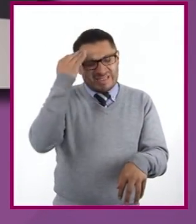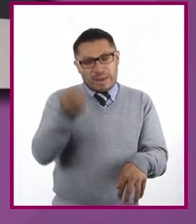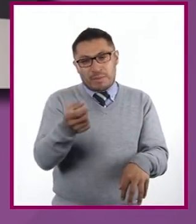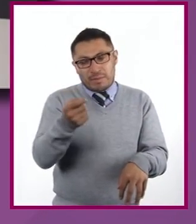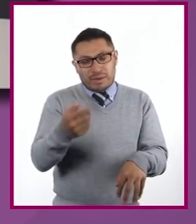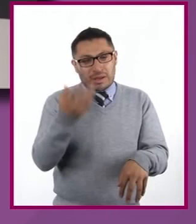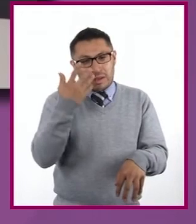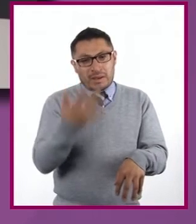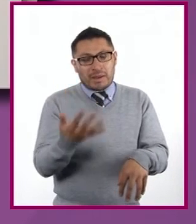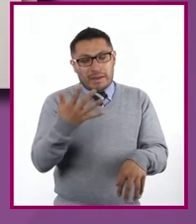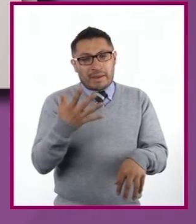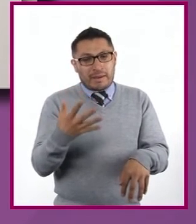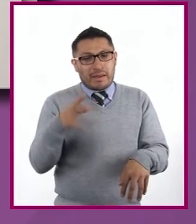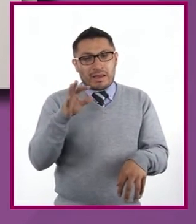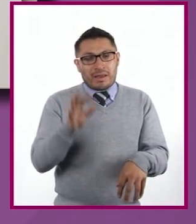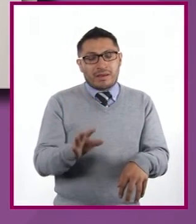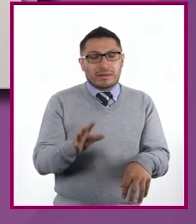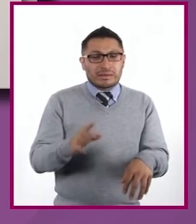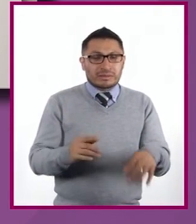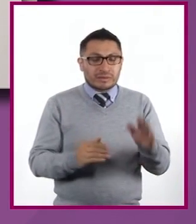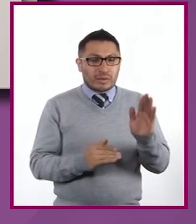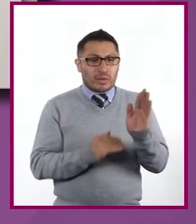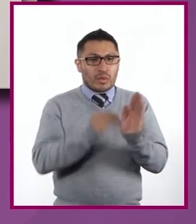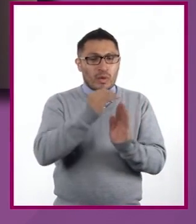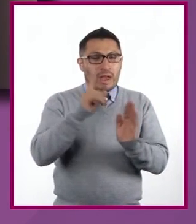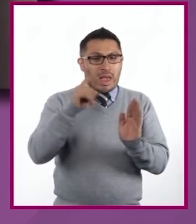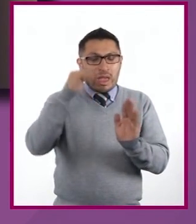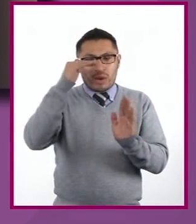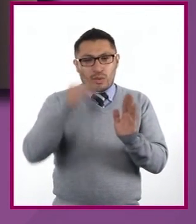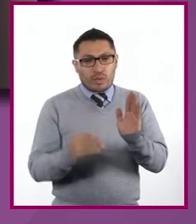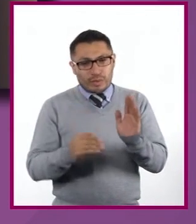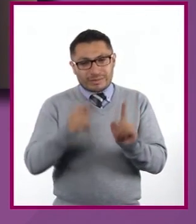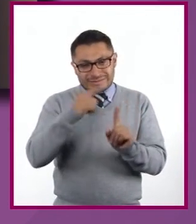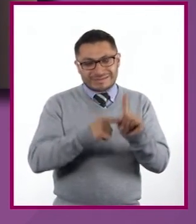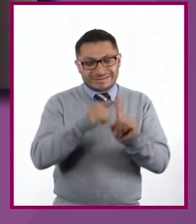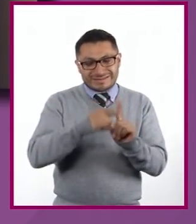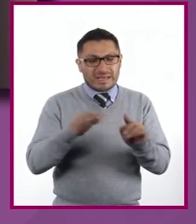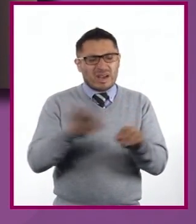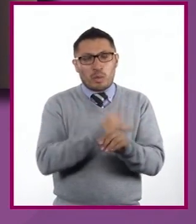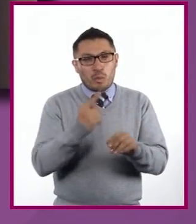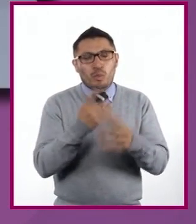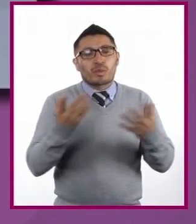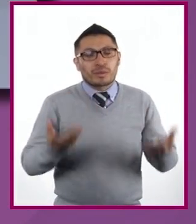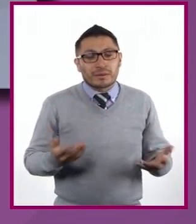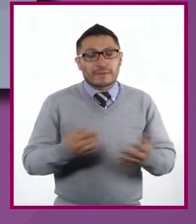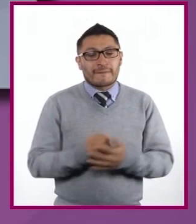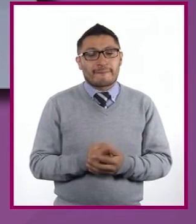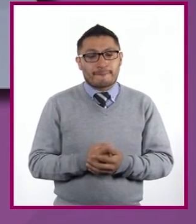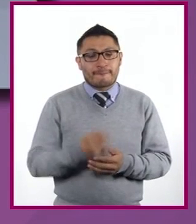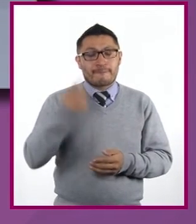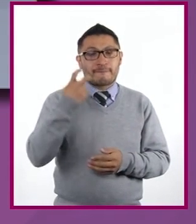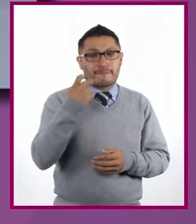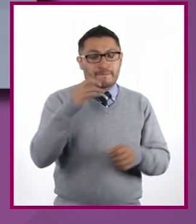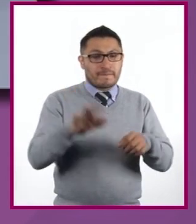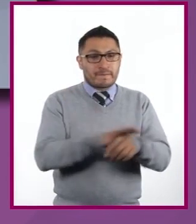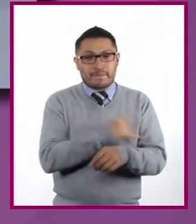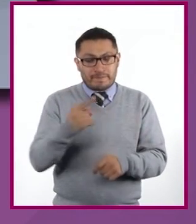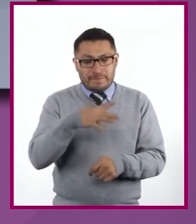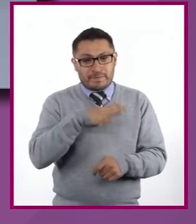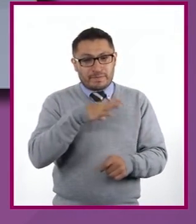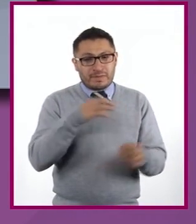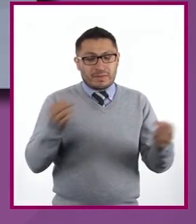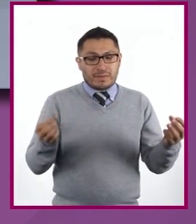su mano se entibiará y el agua se enfriará. ¿Sabes por qué ocurre esto? Esto sucede porque existe